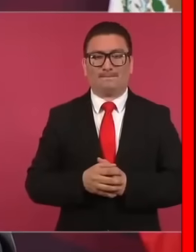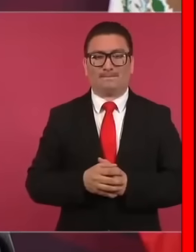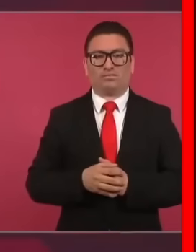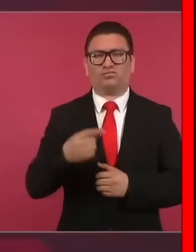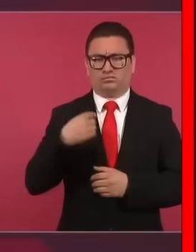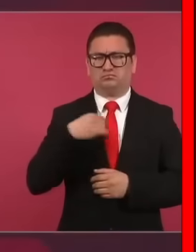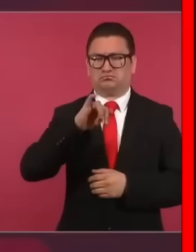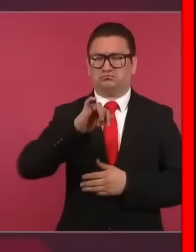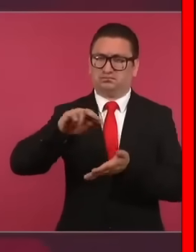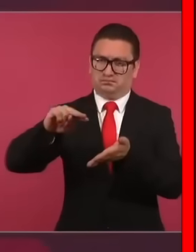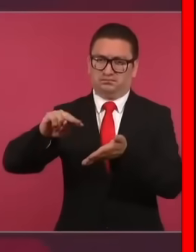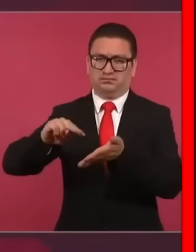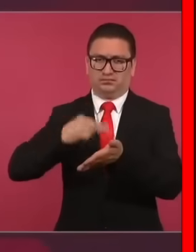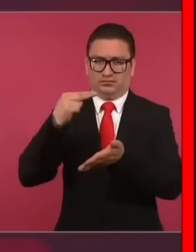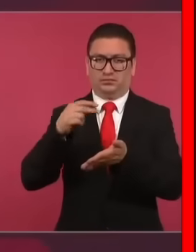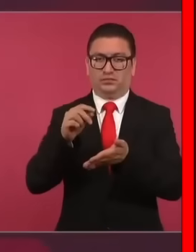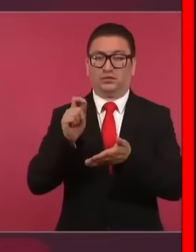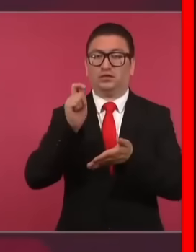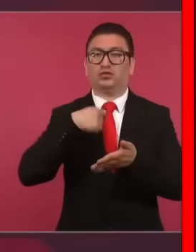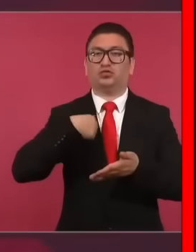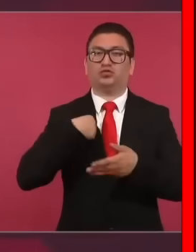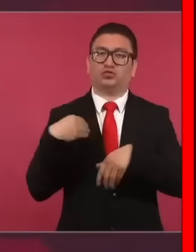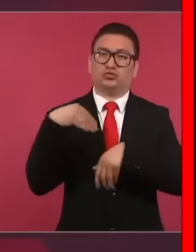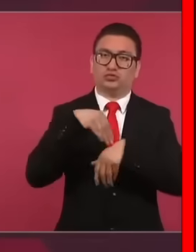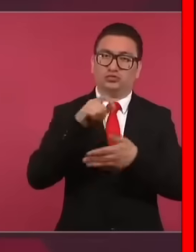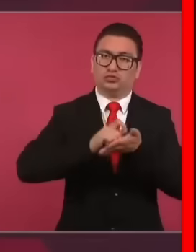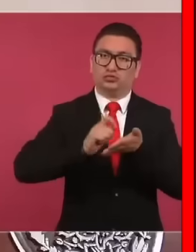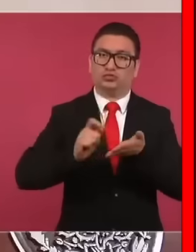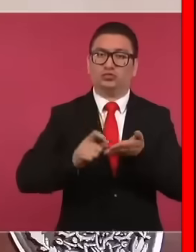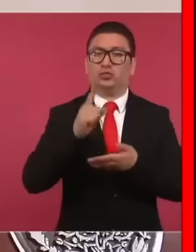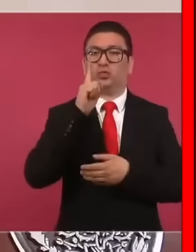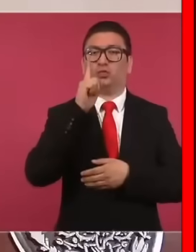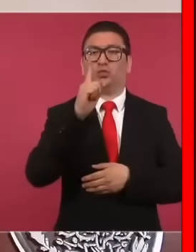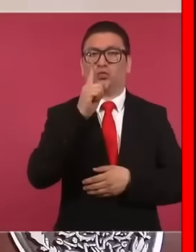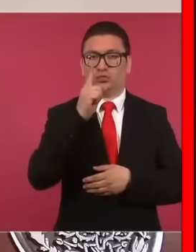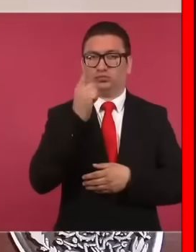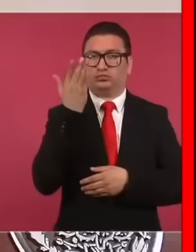La firmé, nada más que puse una condición, porque son